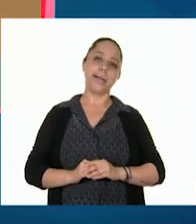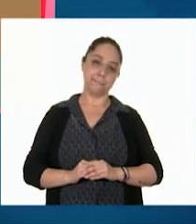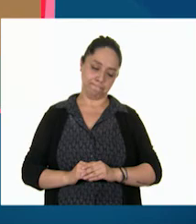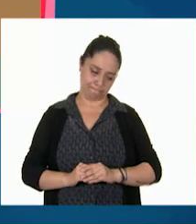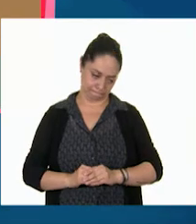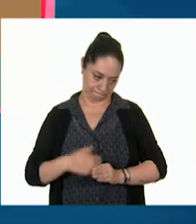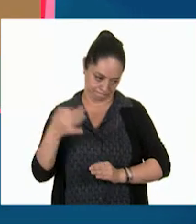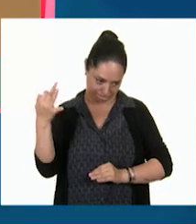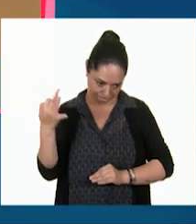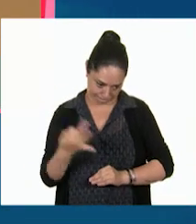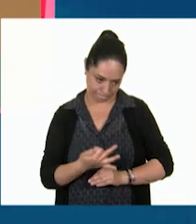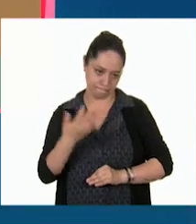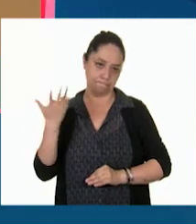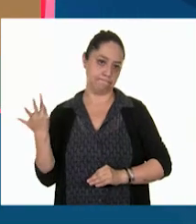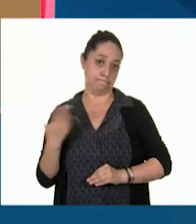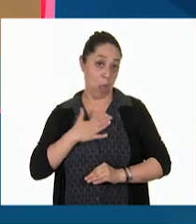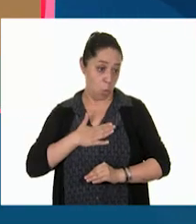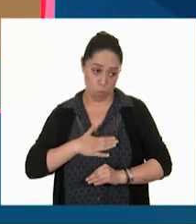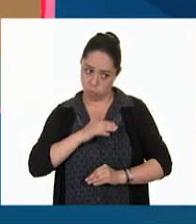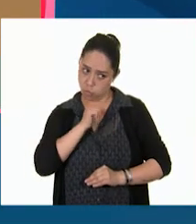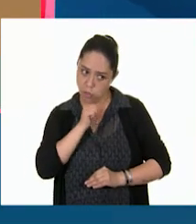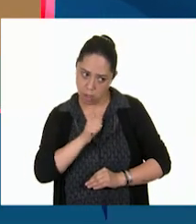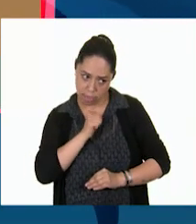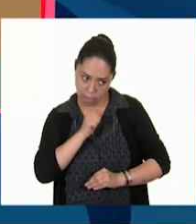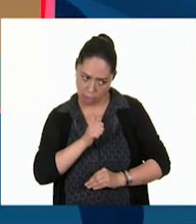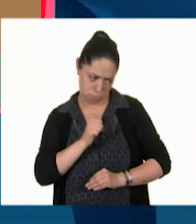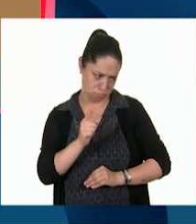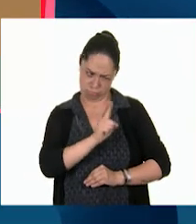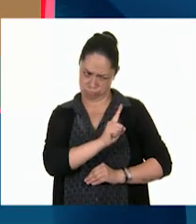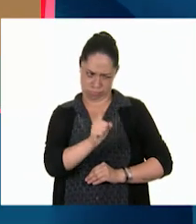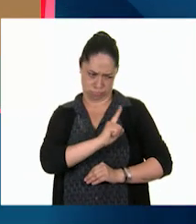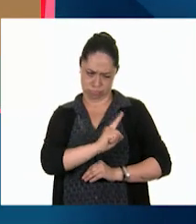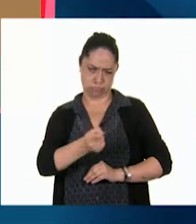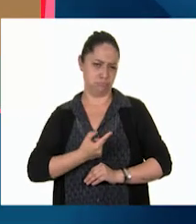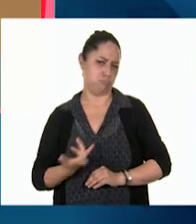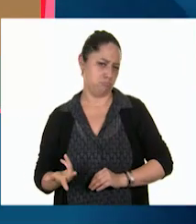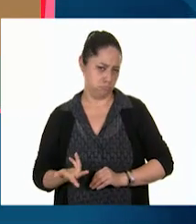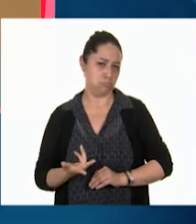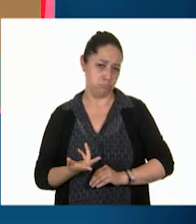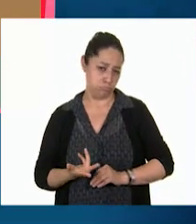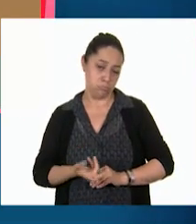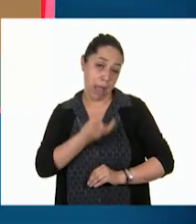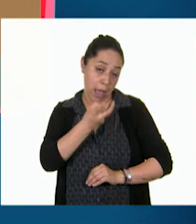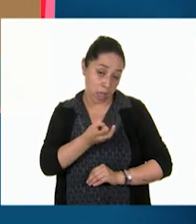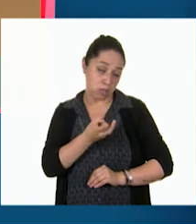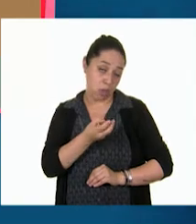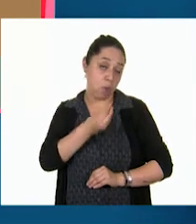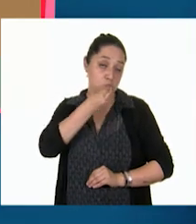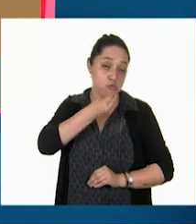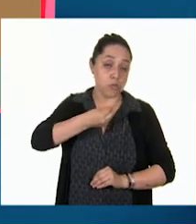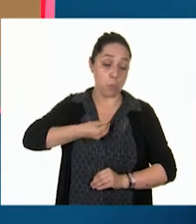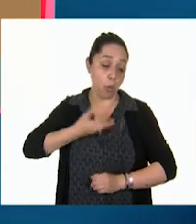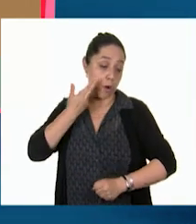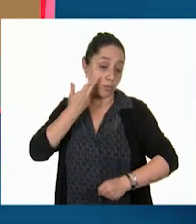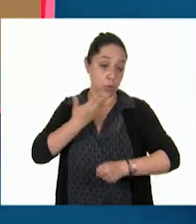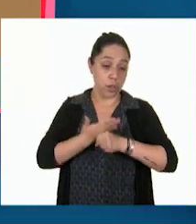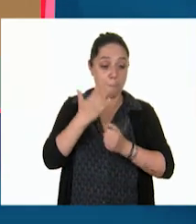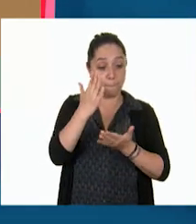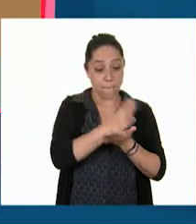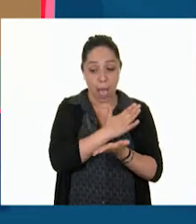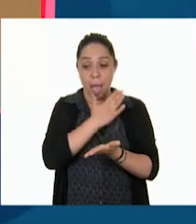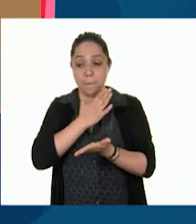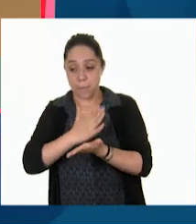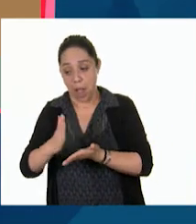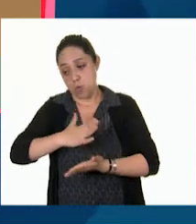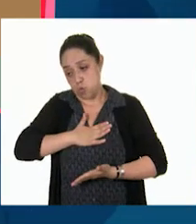tienes! Pues no hay ninguna injusticia, chamaco. Se trata de una buena repartición de las responsabilidades. ¡Eso es